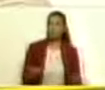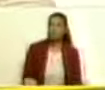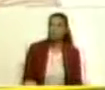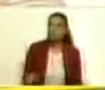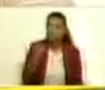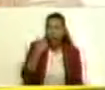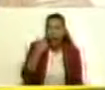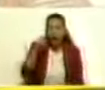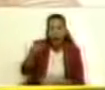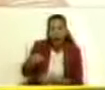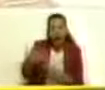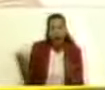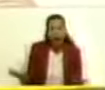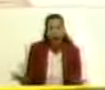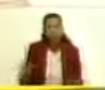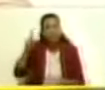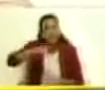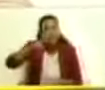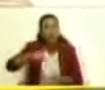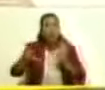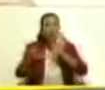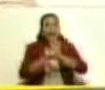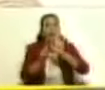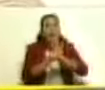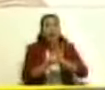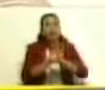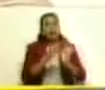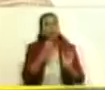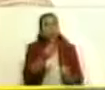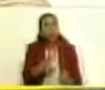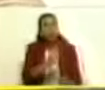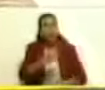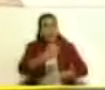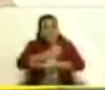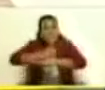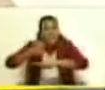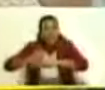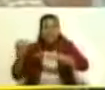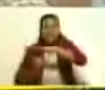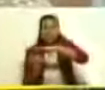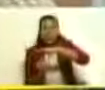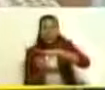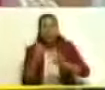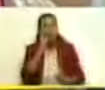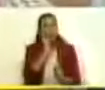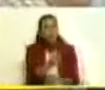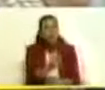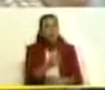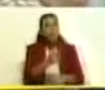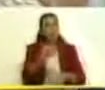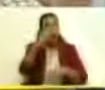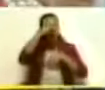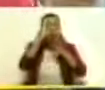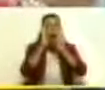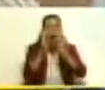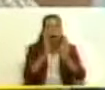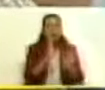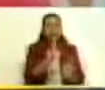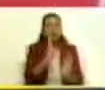En ese sentido, necesitamos transferir competencias al poder popular para